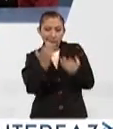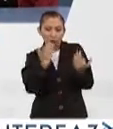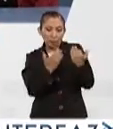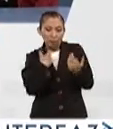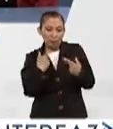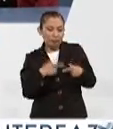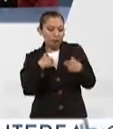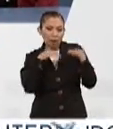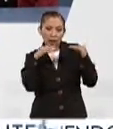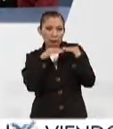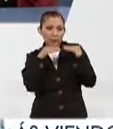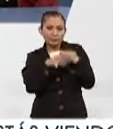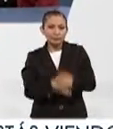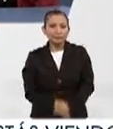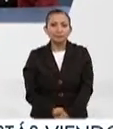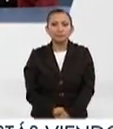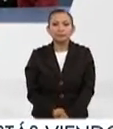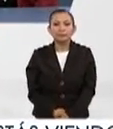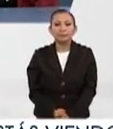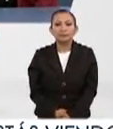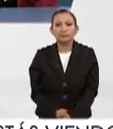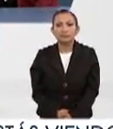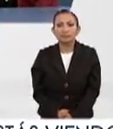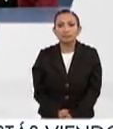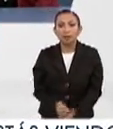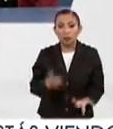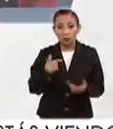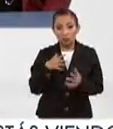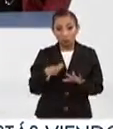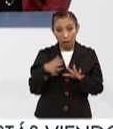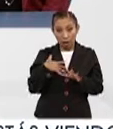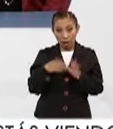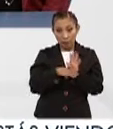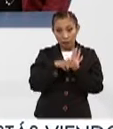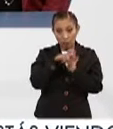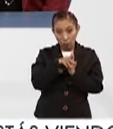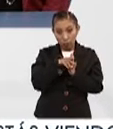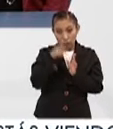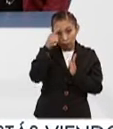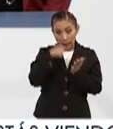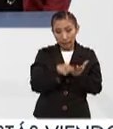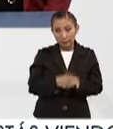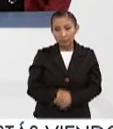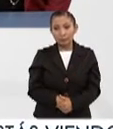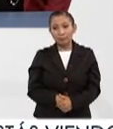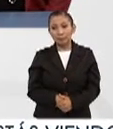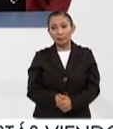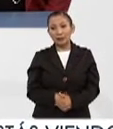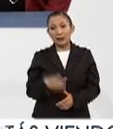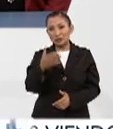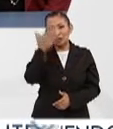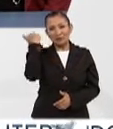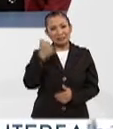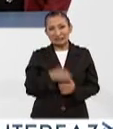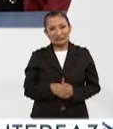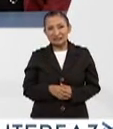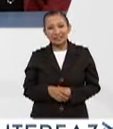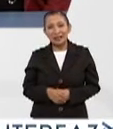como una persona. Claro, claro. ¿Te ha impactado en madurar más rápido, consideras? No sé,